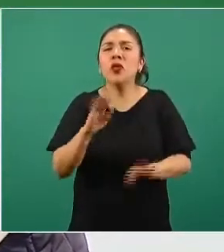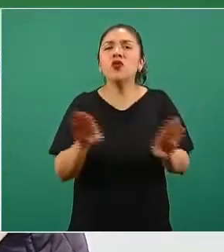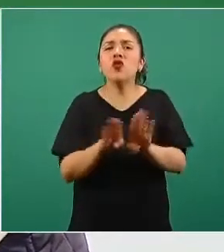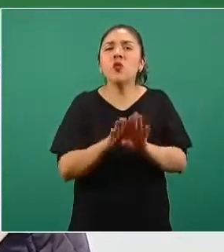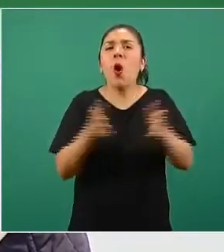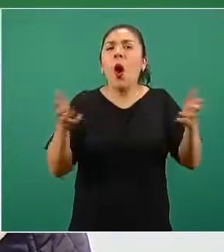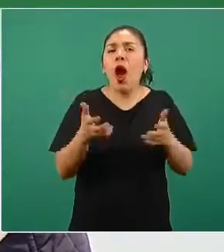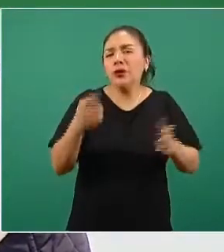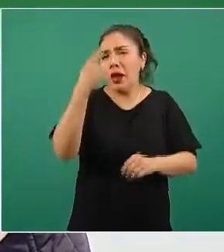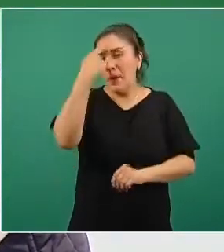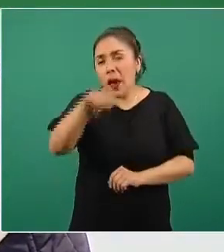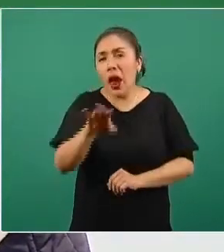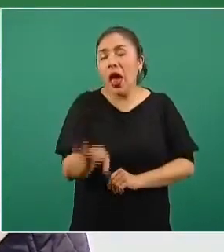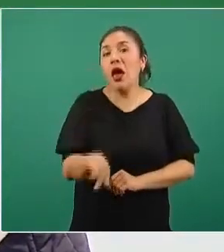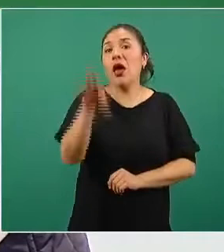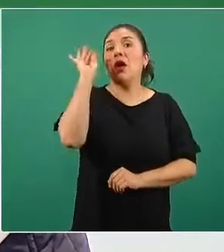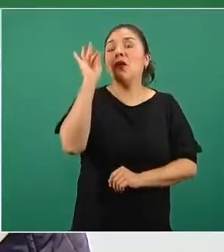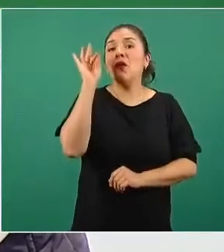encontrar un